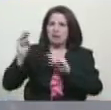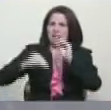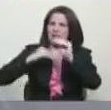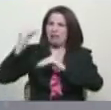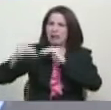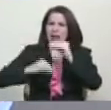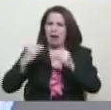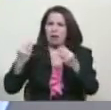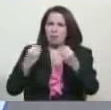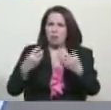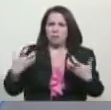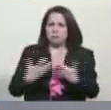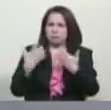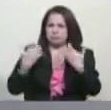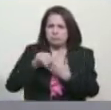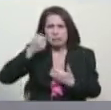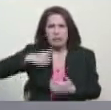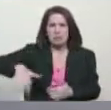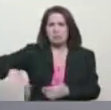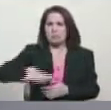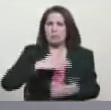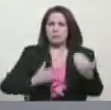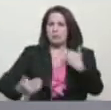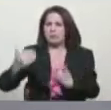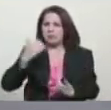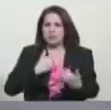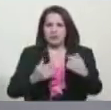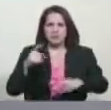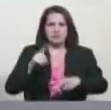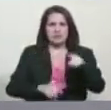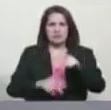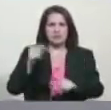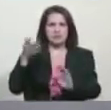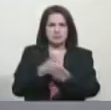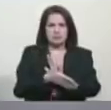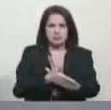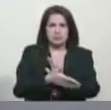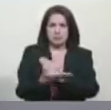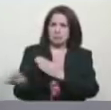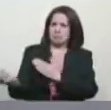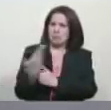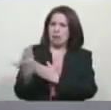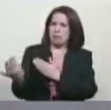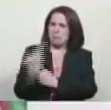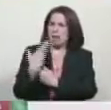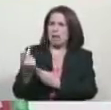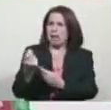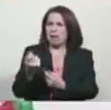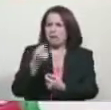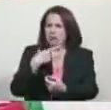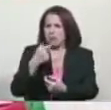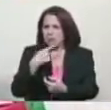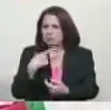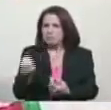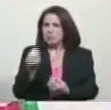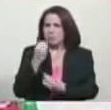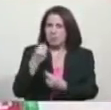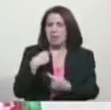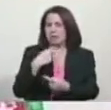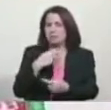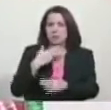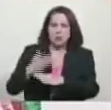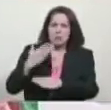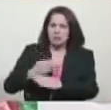que nuestro pueblo sufra por el bloqueo, por las sanciones de los alimentos, la medicina, aquí estamos, los hombres,